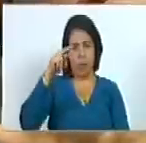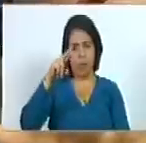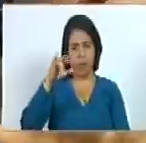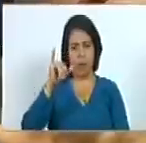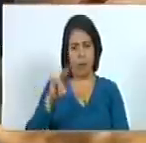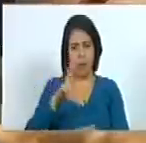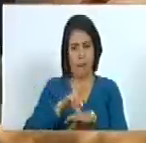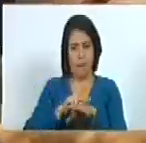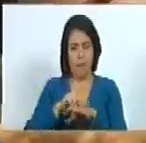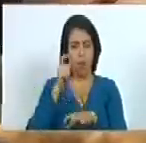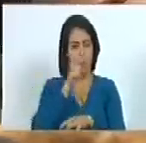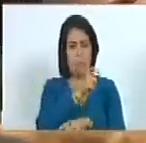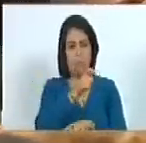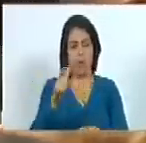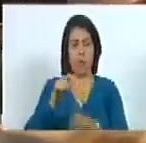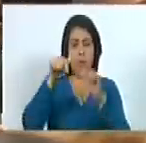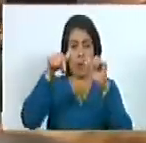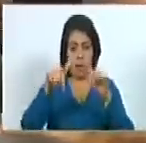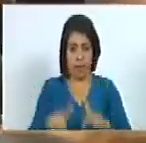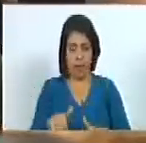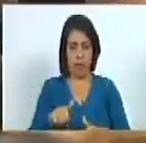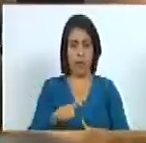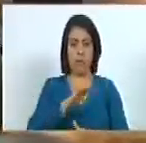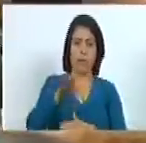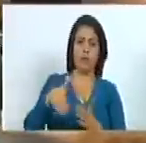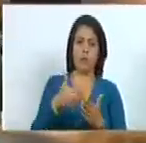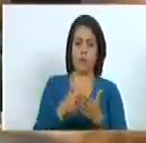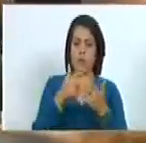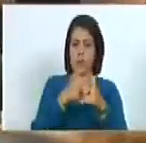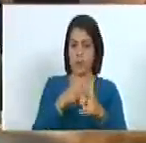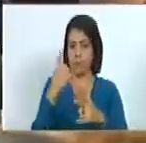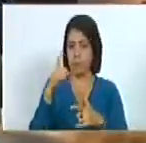el médico del pueblo, a quien desde acá y a través